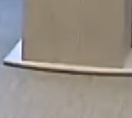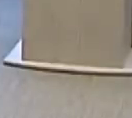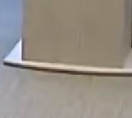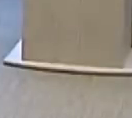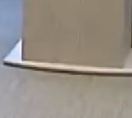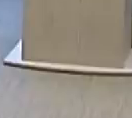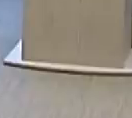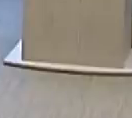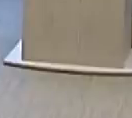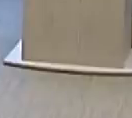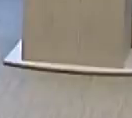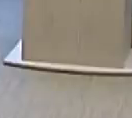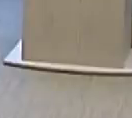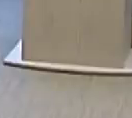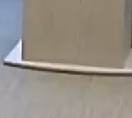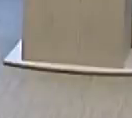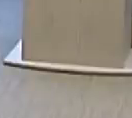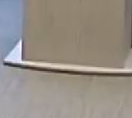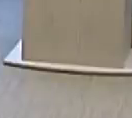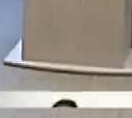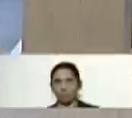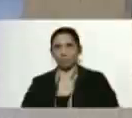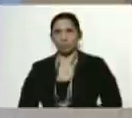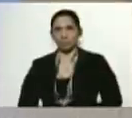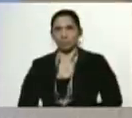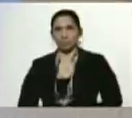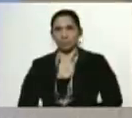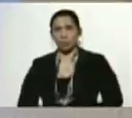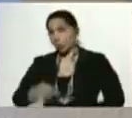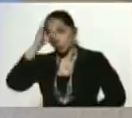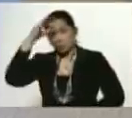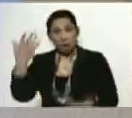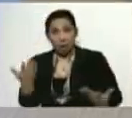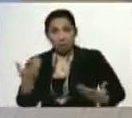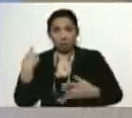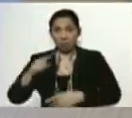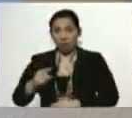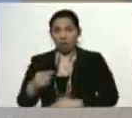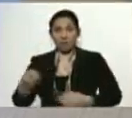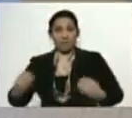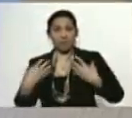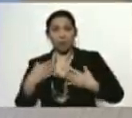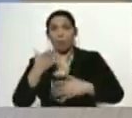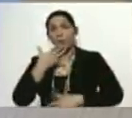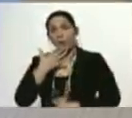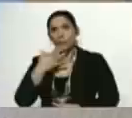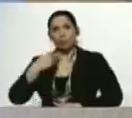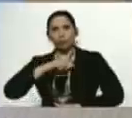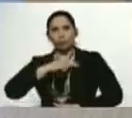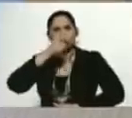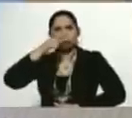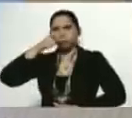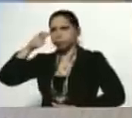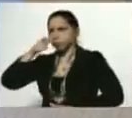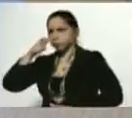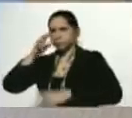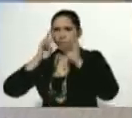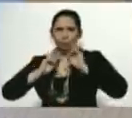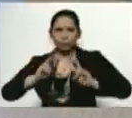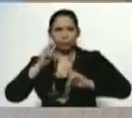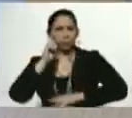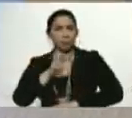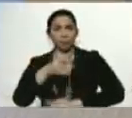está asintomática, no sabe que tiene la infección. Si no, nos hubiéramos ido casa por casa a buscarlo, si no hubiéramos peinado todos los contactos de